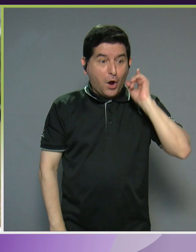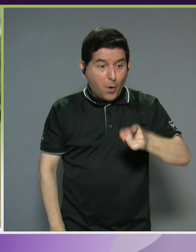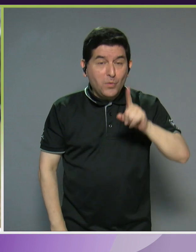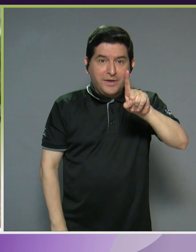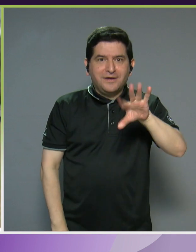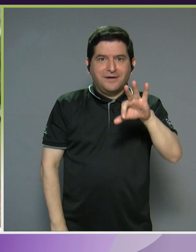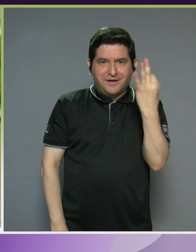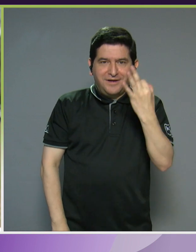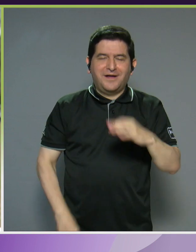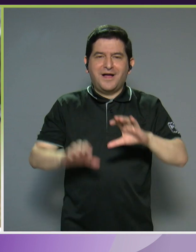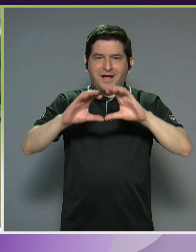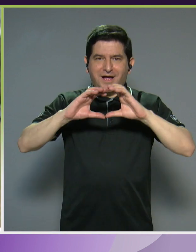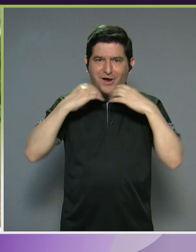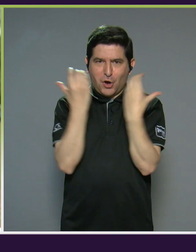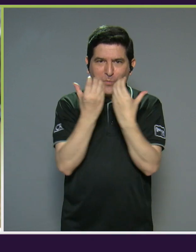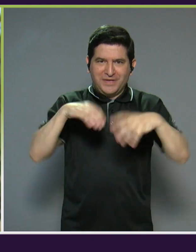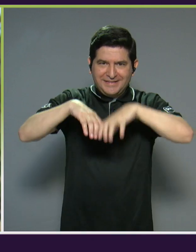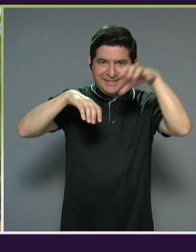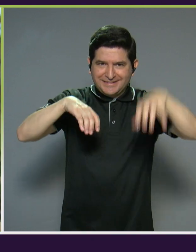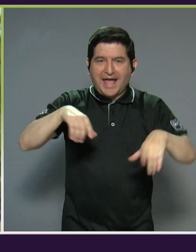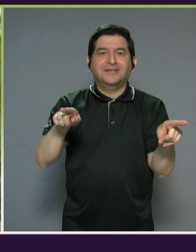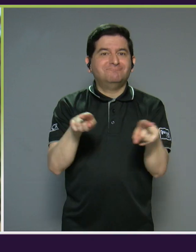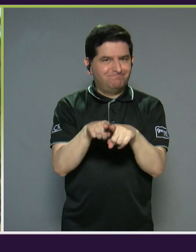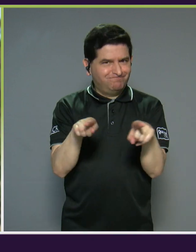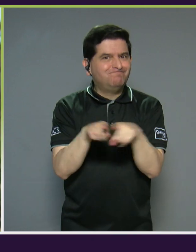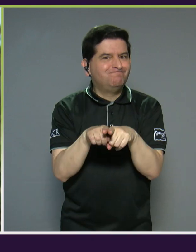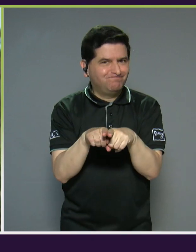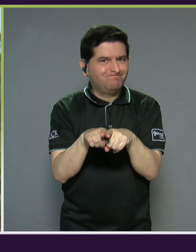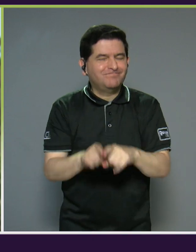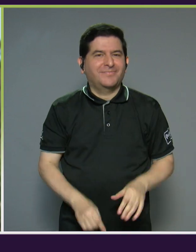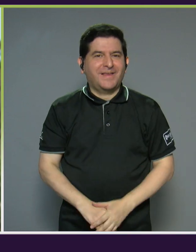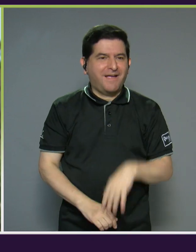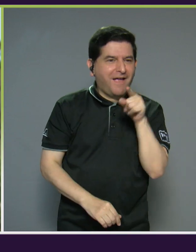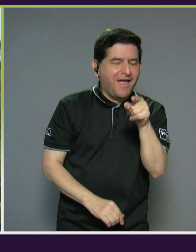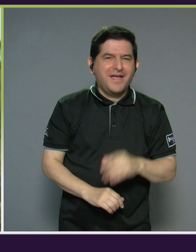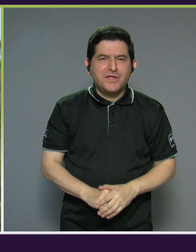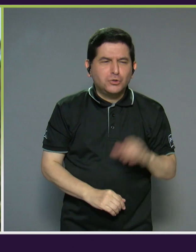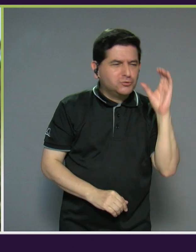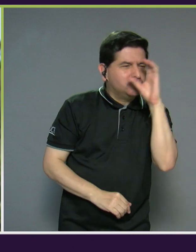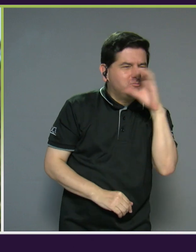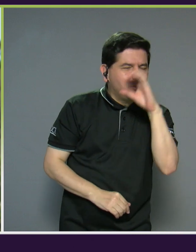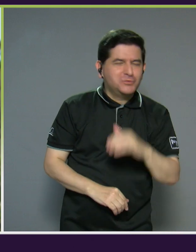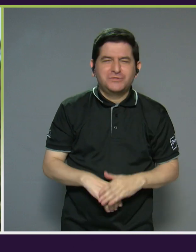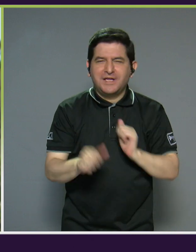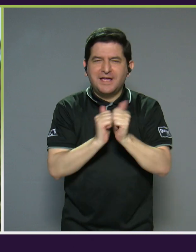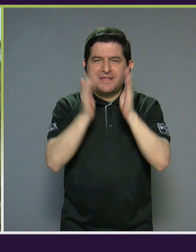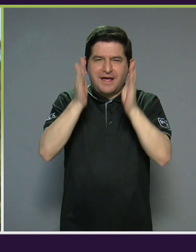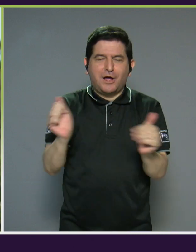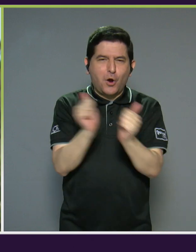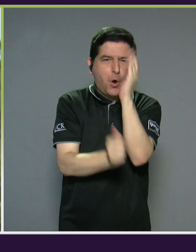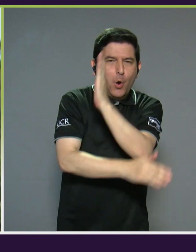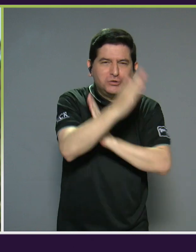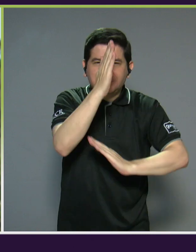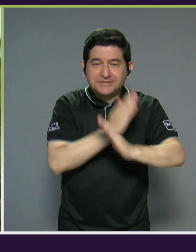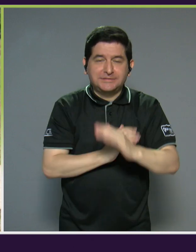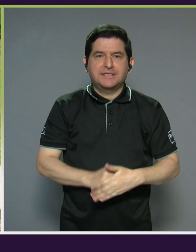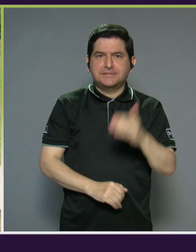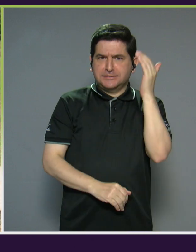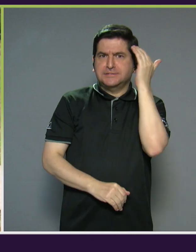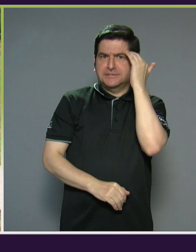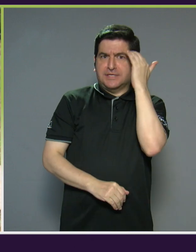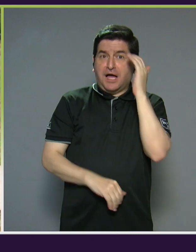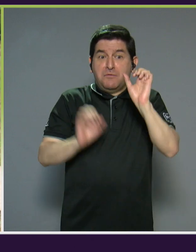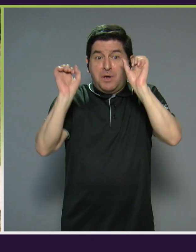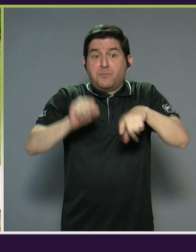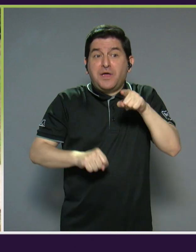cierta manera a los comités cantonales también a hacer ese scouting de atletas con discapacidad, porque sabe que